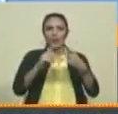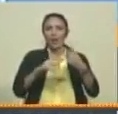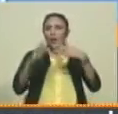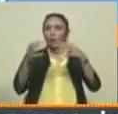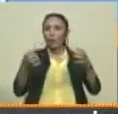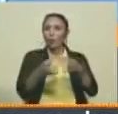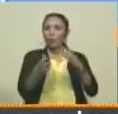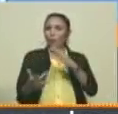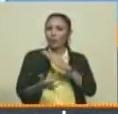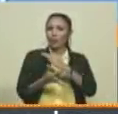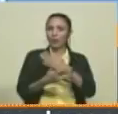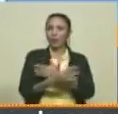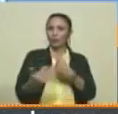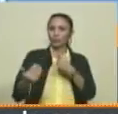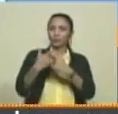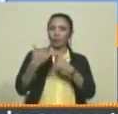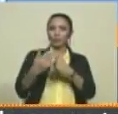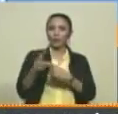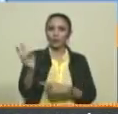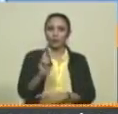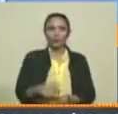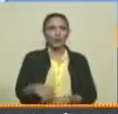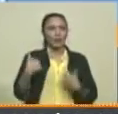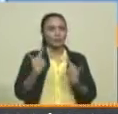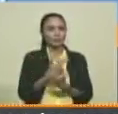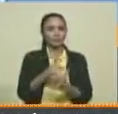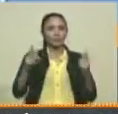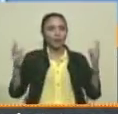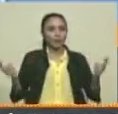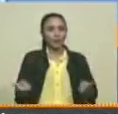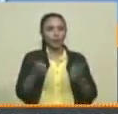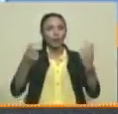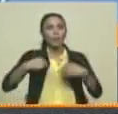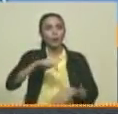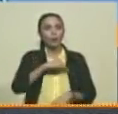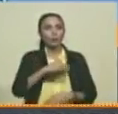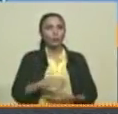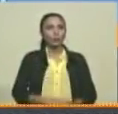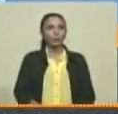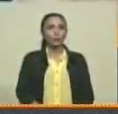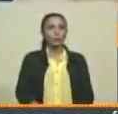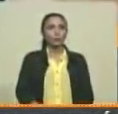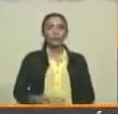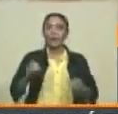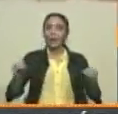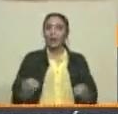equipo de agresión a Venezuela. Hemos salido victoriosos, campeones en la OEA.